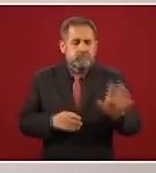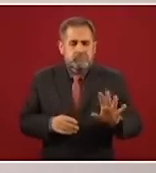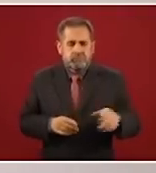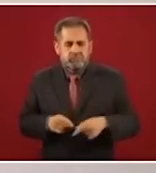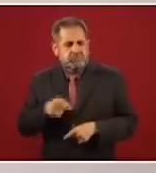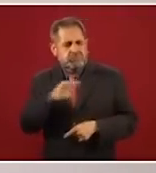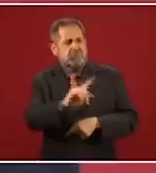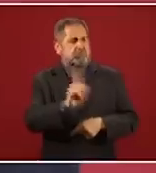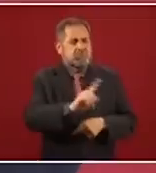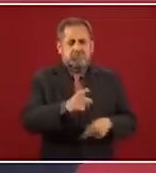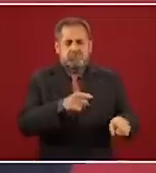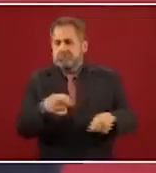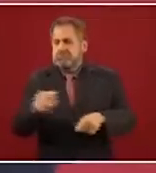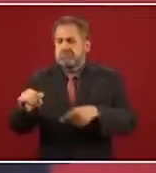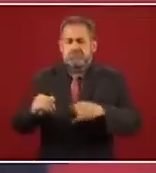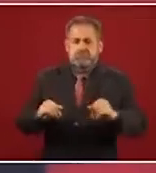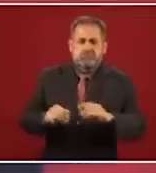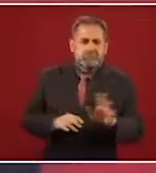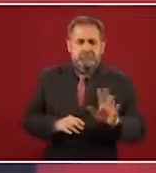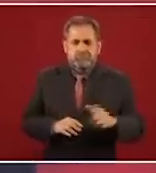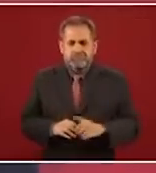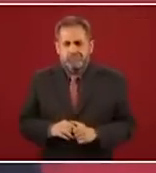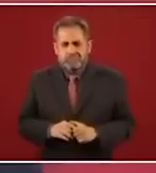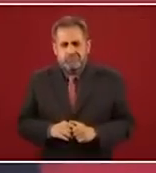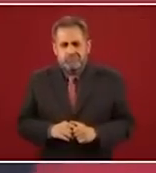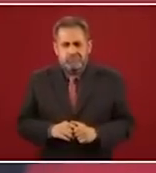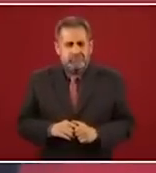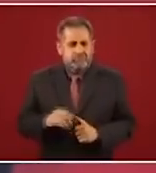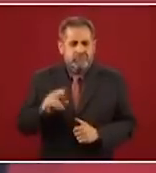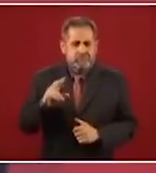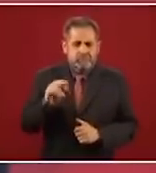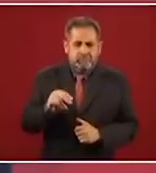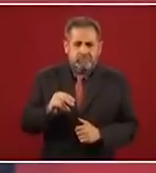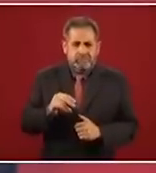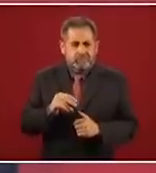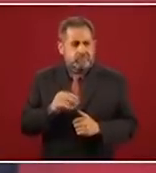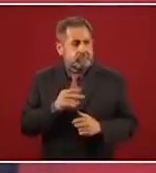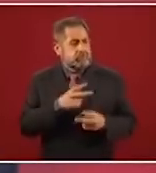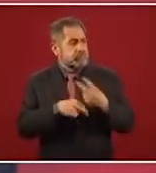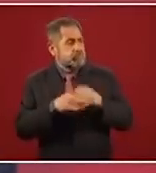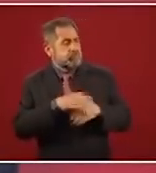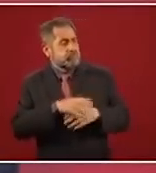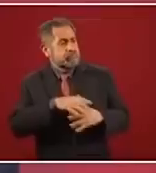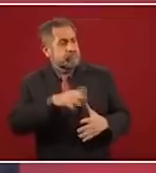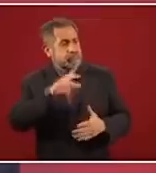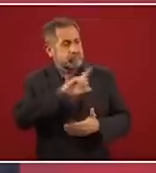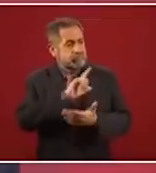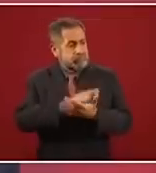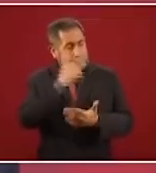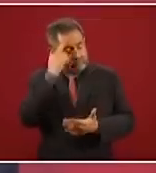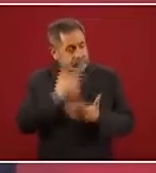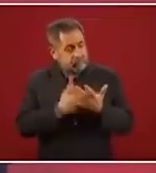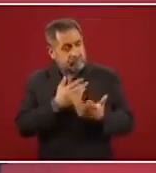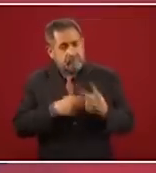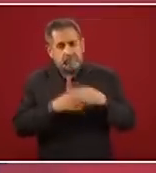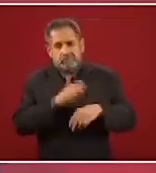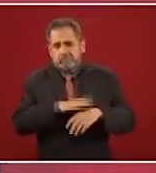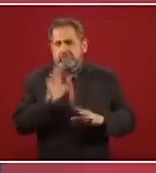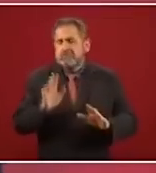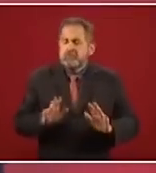es cierto, ¿no?, que esté creciendo el índice delictivo,